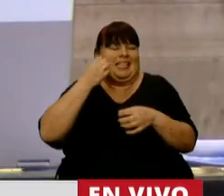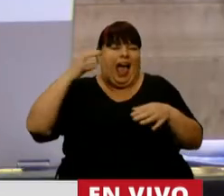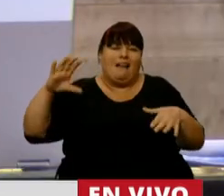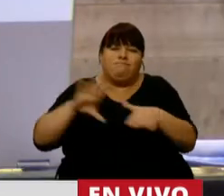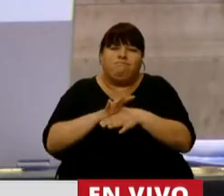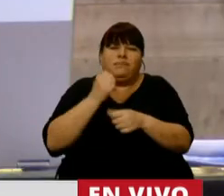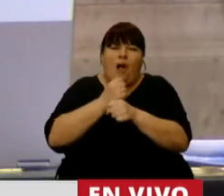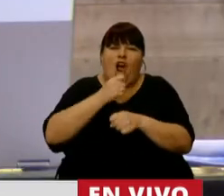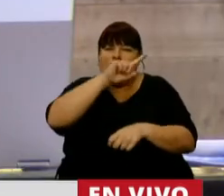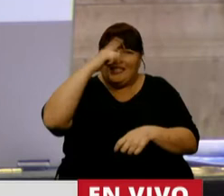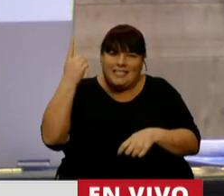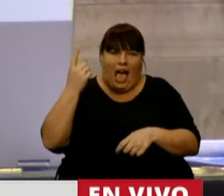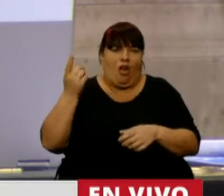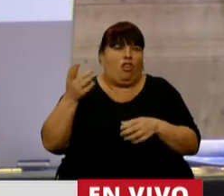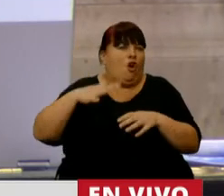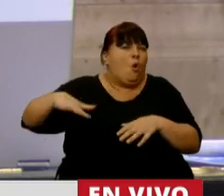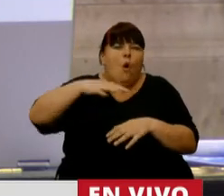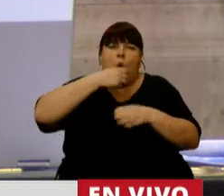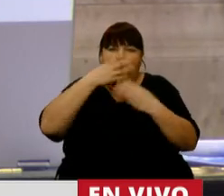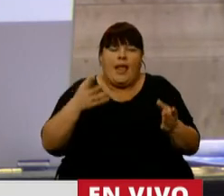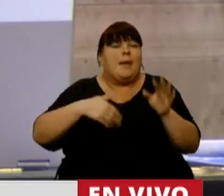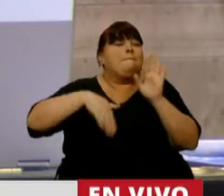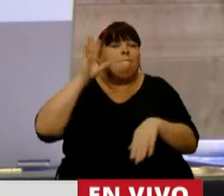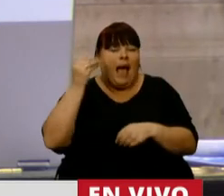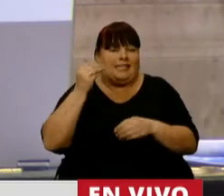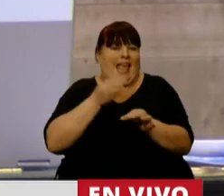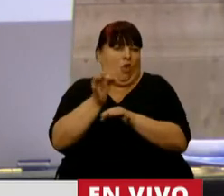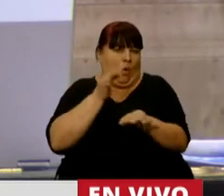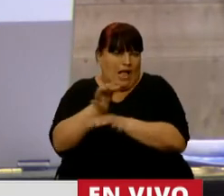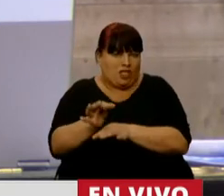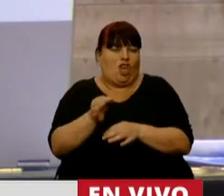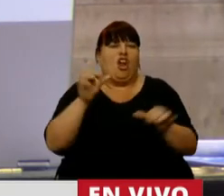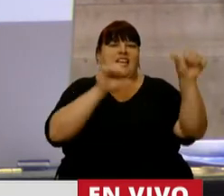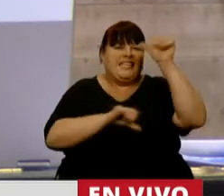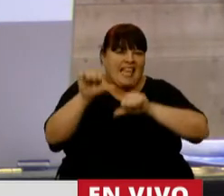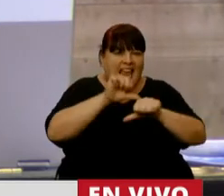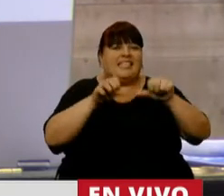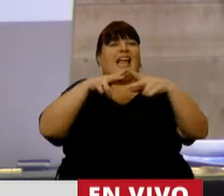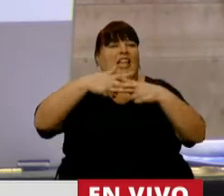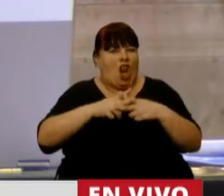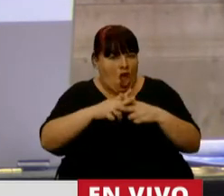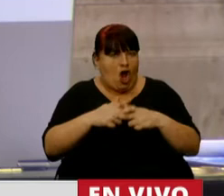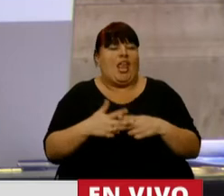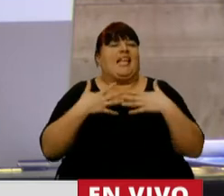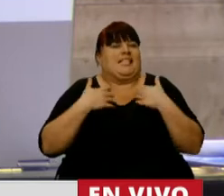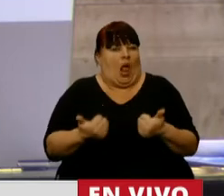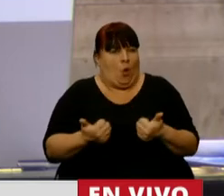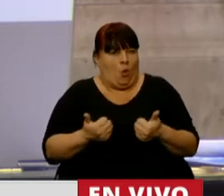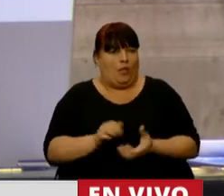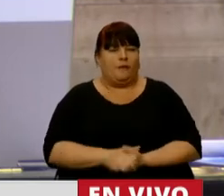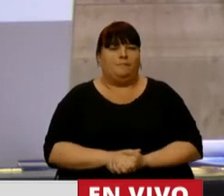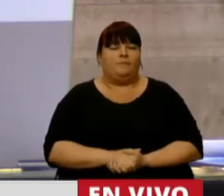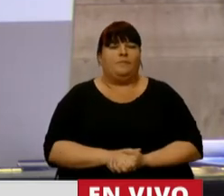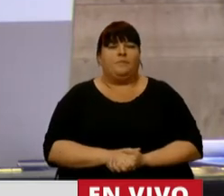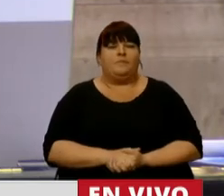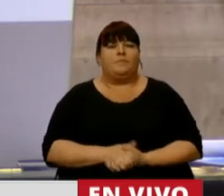clave del Estado en todos los ámbitos y sobre todo en educación, en ciencia, tecnología y en salud.